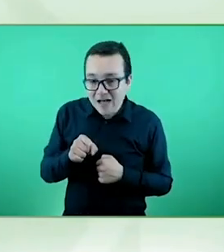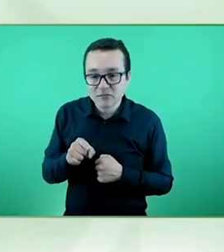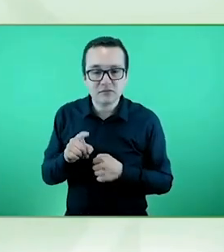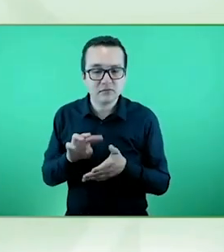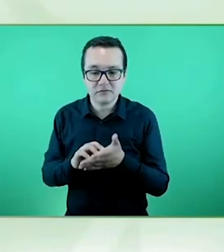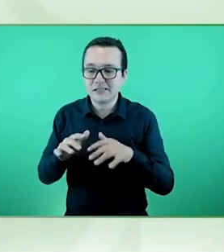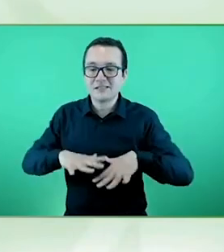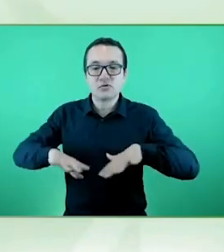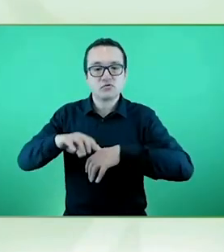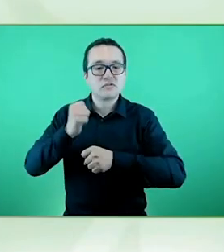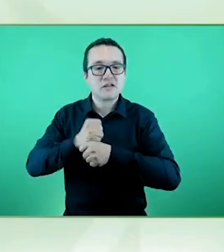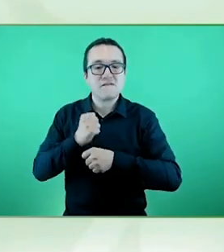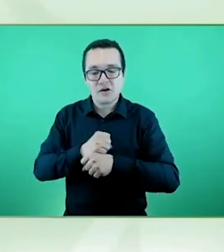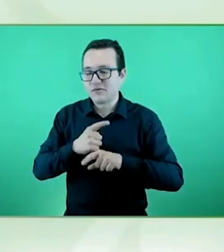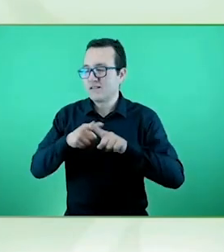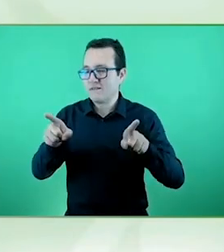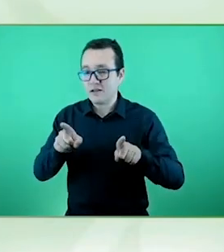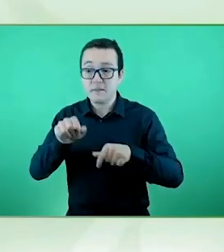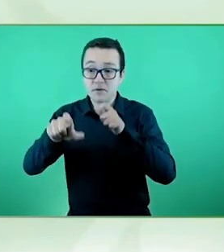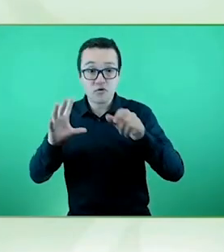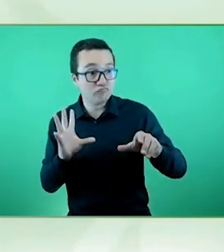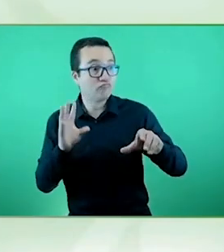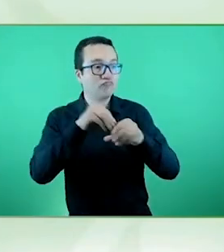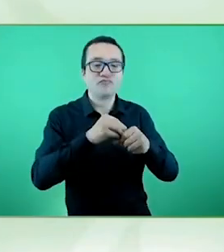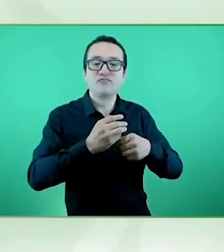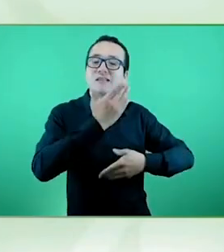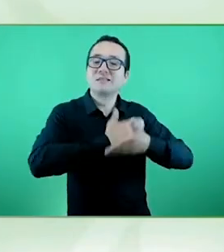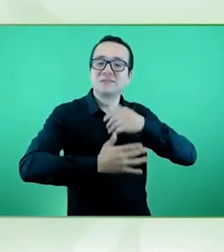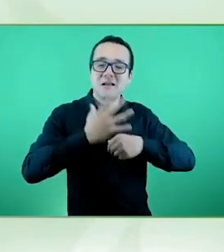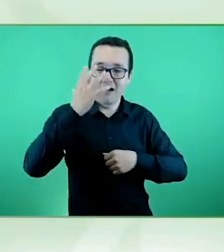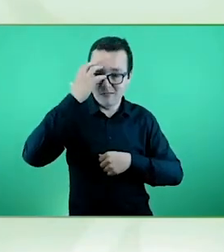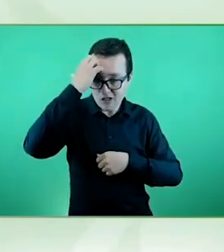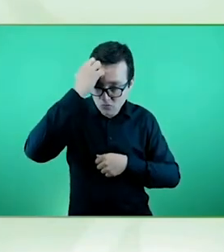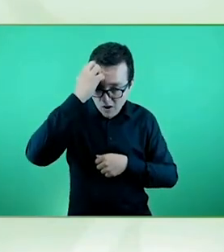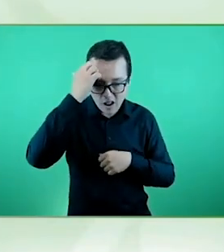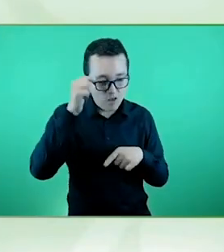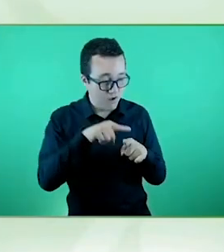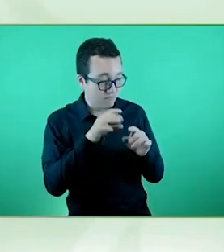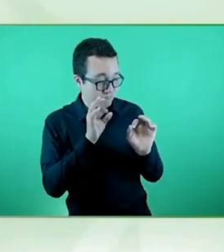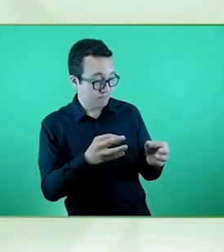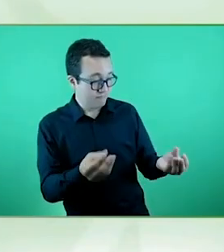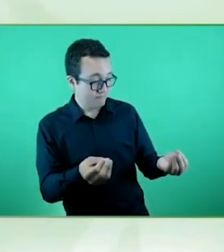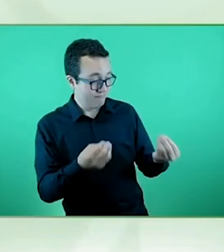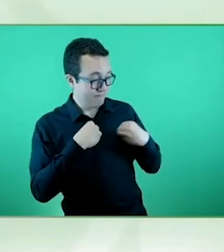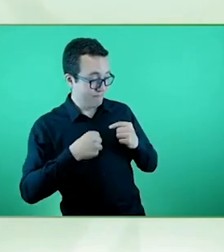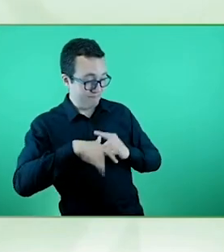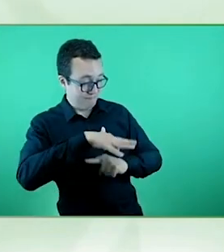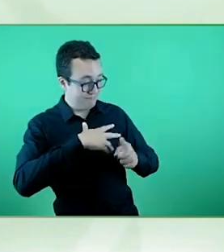condición de discapacidad intelectual no son las mejores, donde existen también algunas